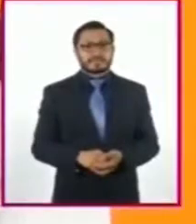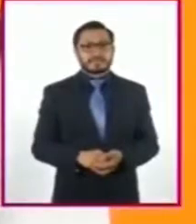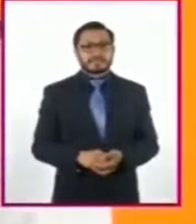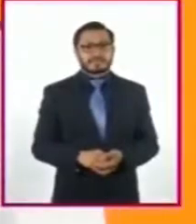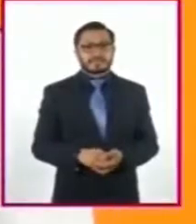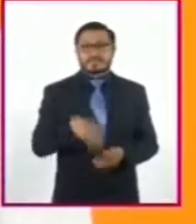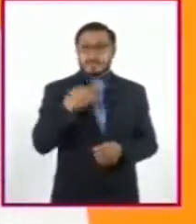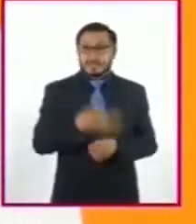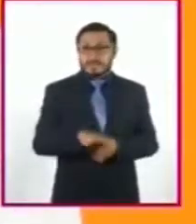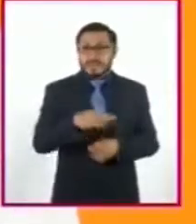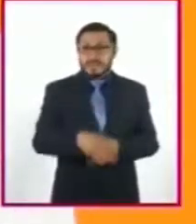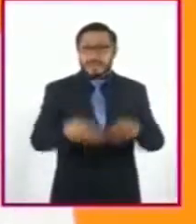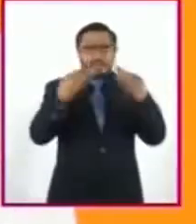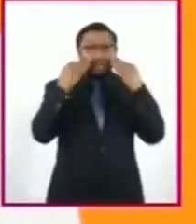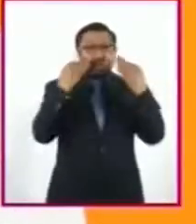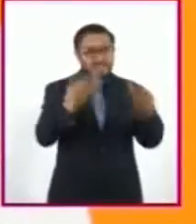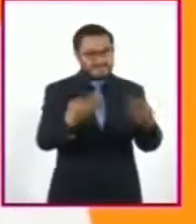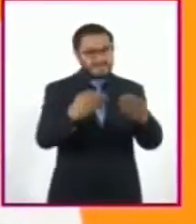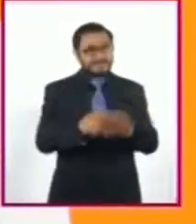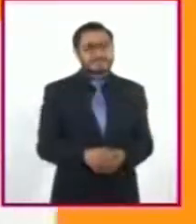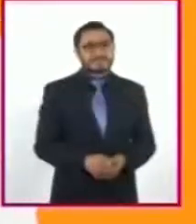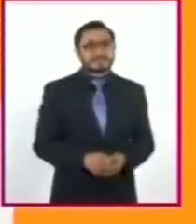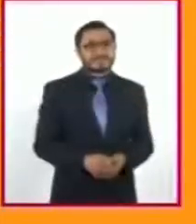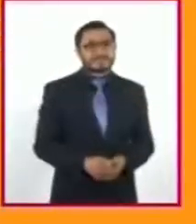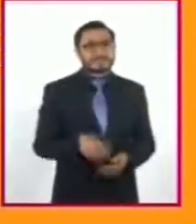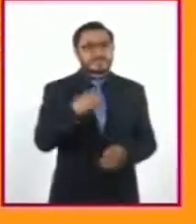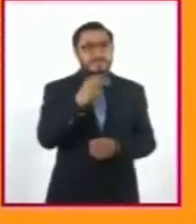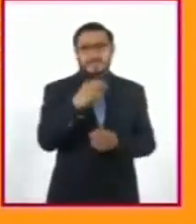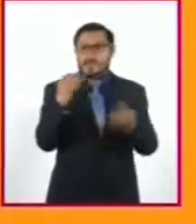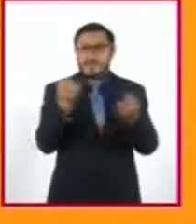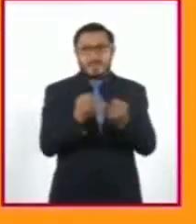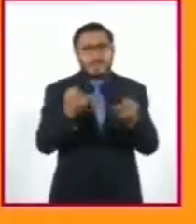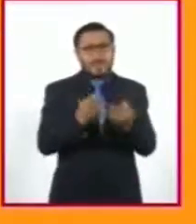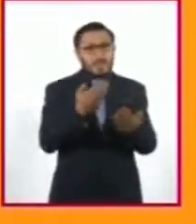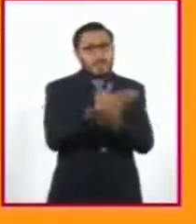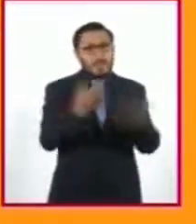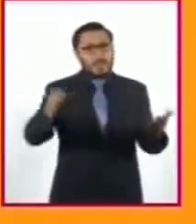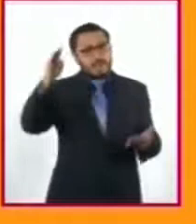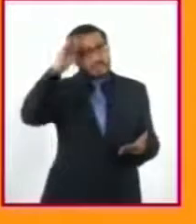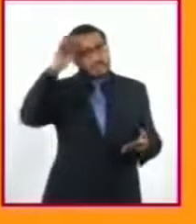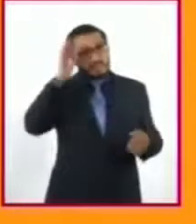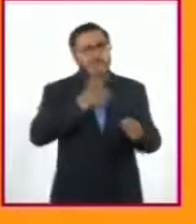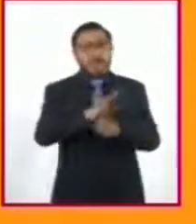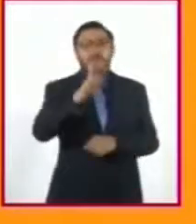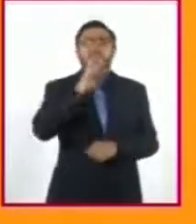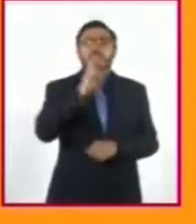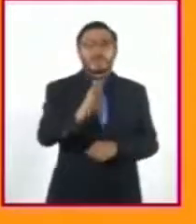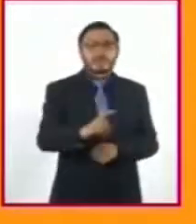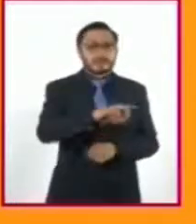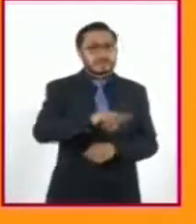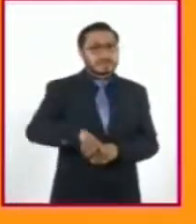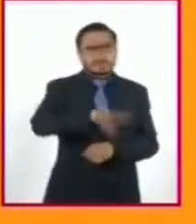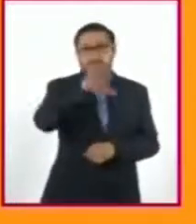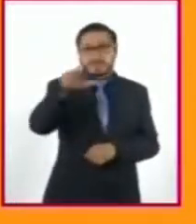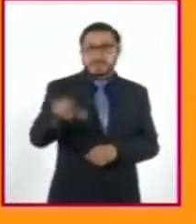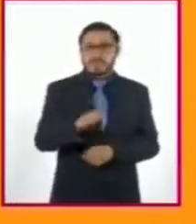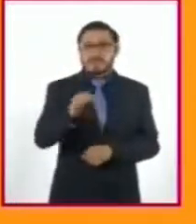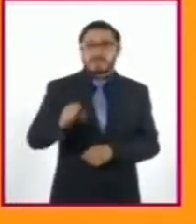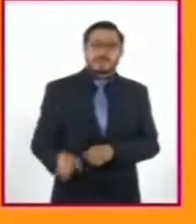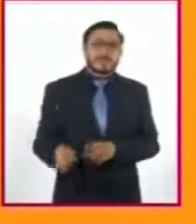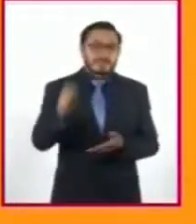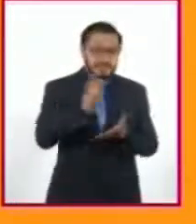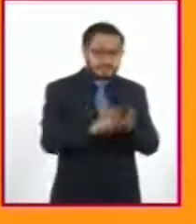Mientras escuchan sus testimonios, les invito a que piensen en sus respuestas y posteriormente